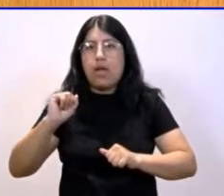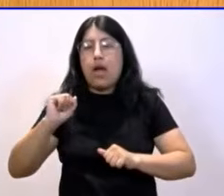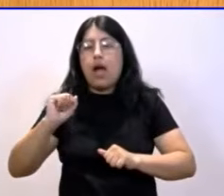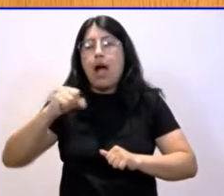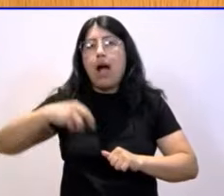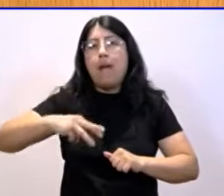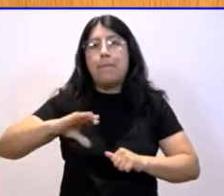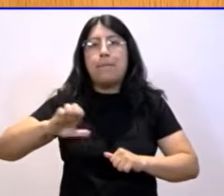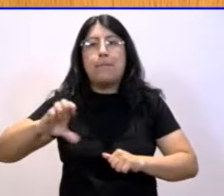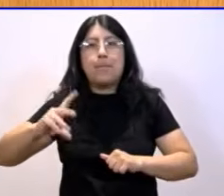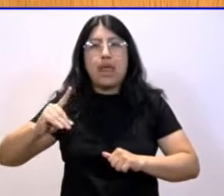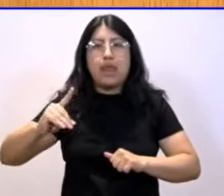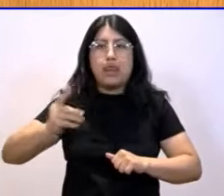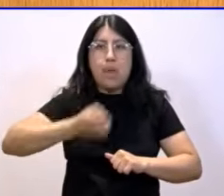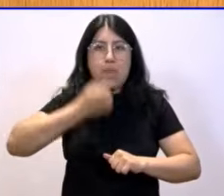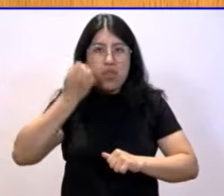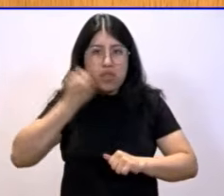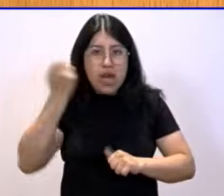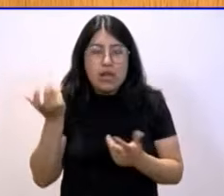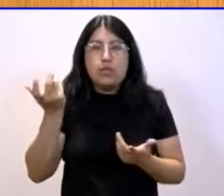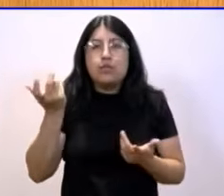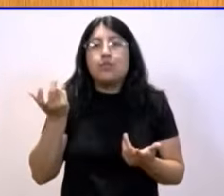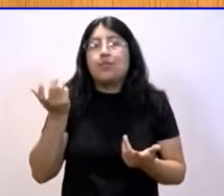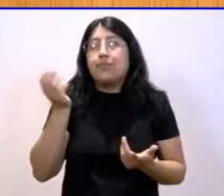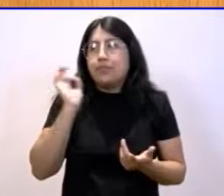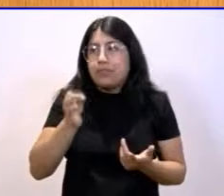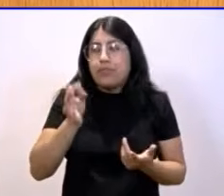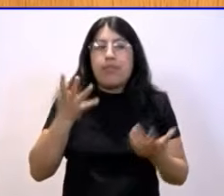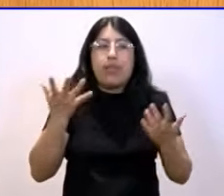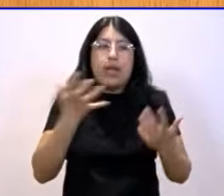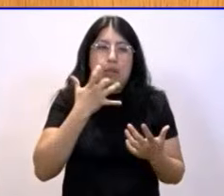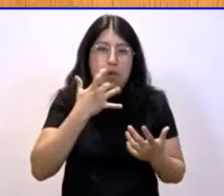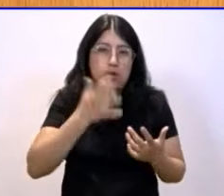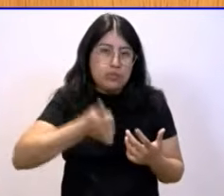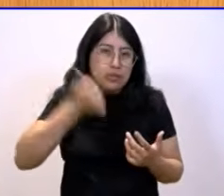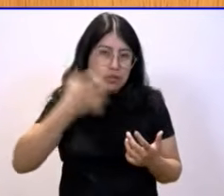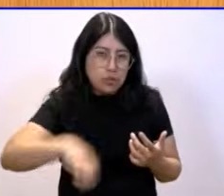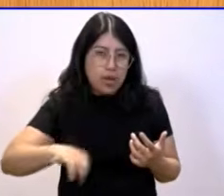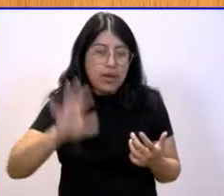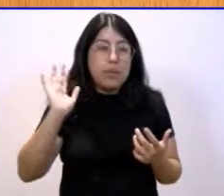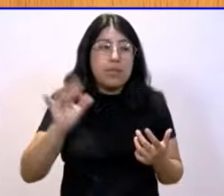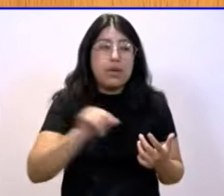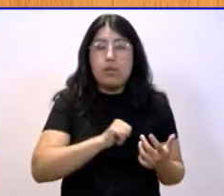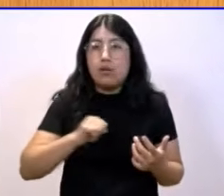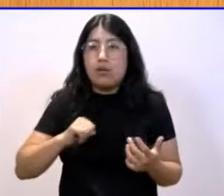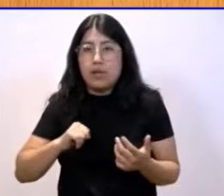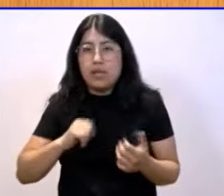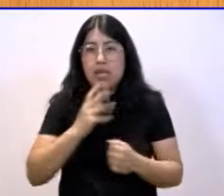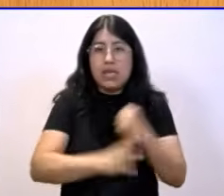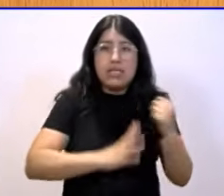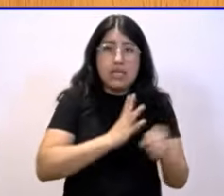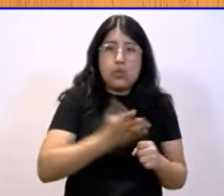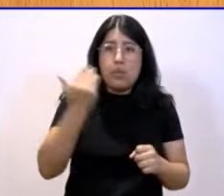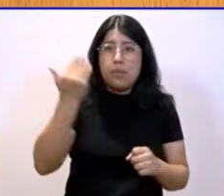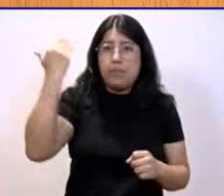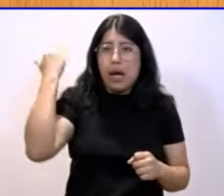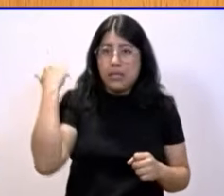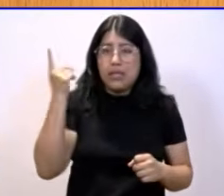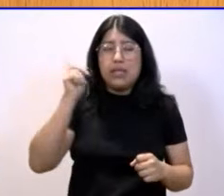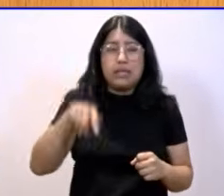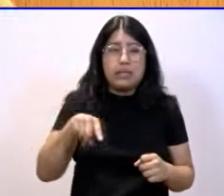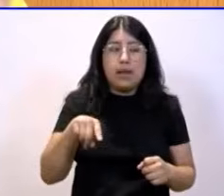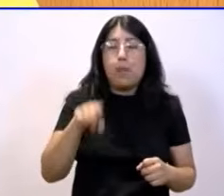bueno, podría poner más ejemplos. Pero es verdad que, como ya lo habían privatizado todo en sus legislaturas anteriores, donde usted también